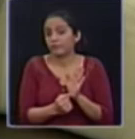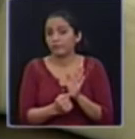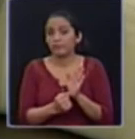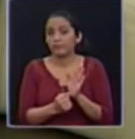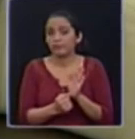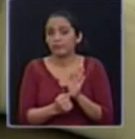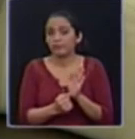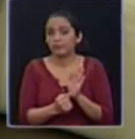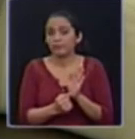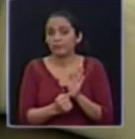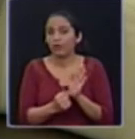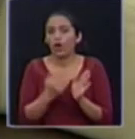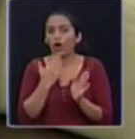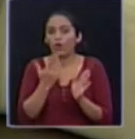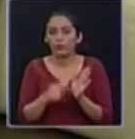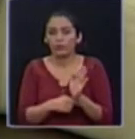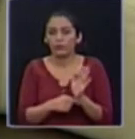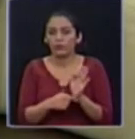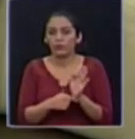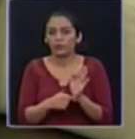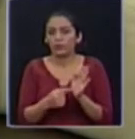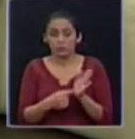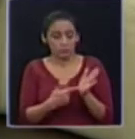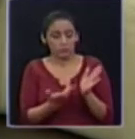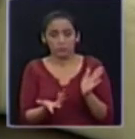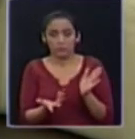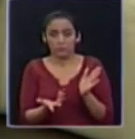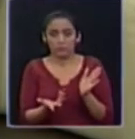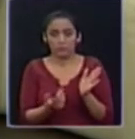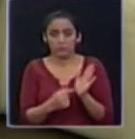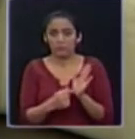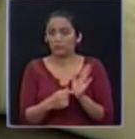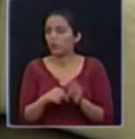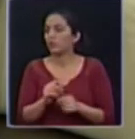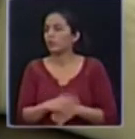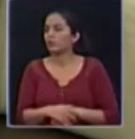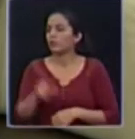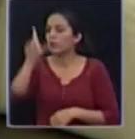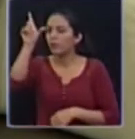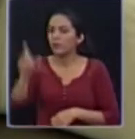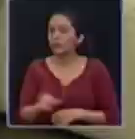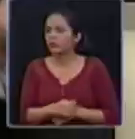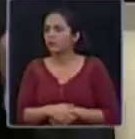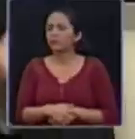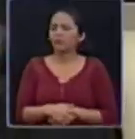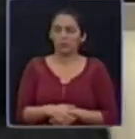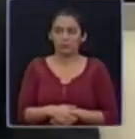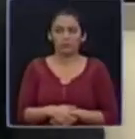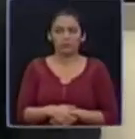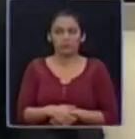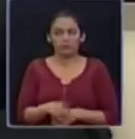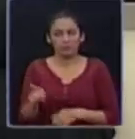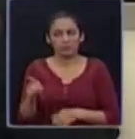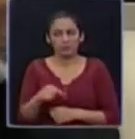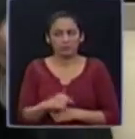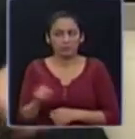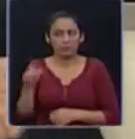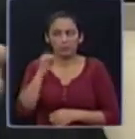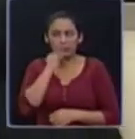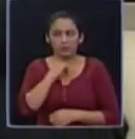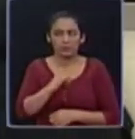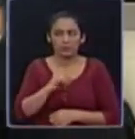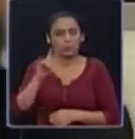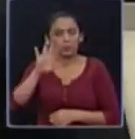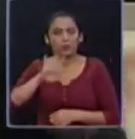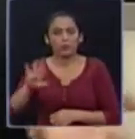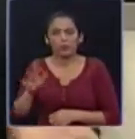ahí arbitrariamente admitiendo o inadmitiendo a quien a mí me huela mal. Y de hecho, ¿cómo nosotros podemos criticar